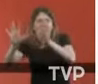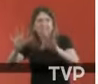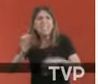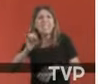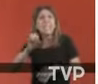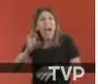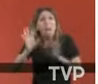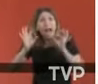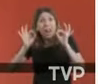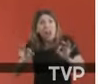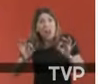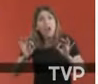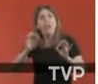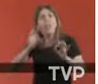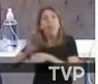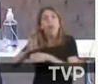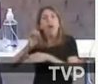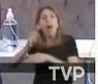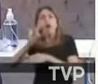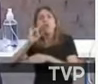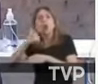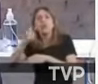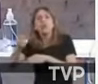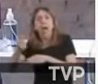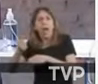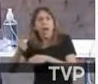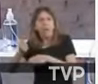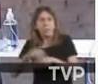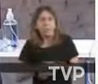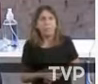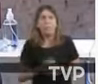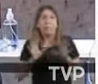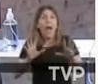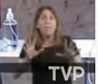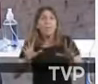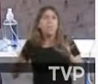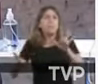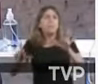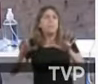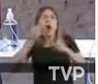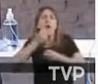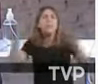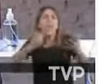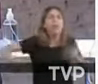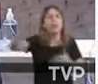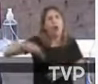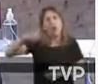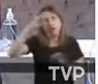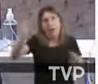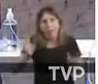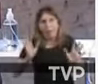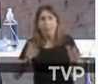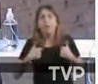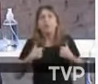llama deuda odiosa. Es una doctrina internacional. Es una doctrina internacional. Bueno, yo estoy así